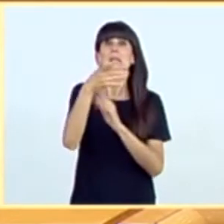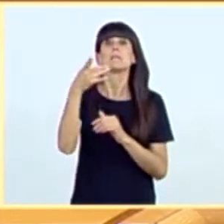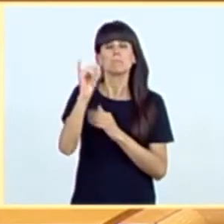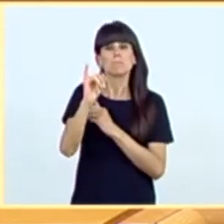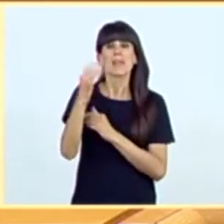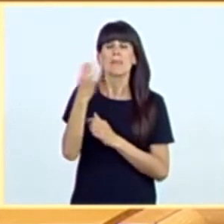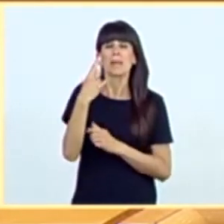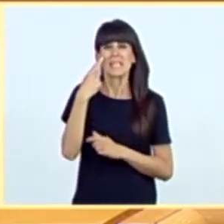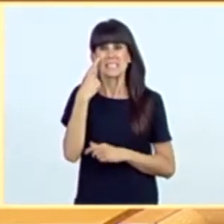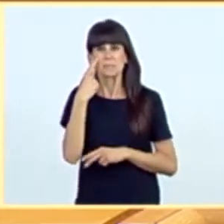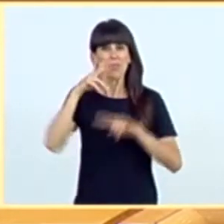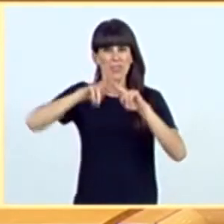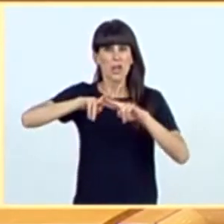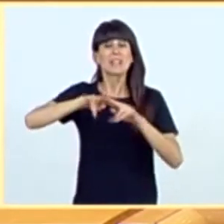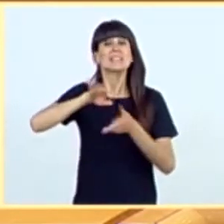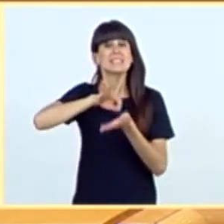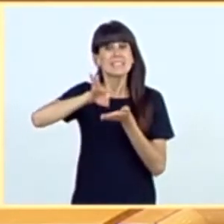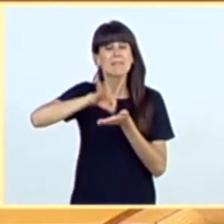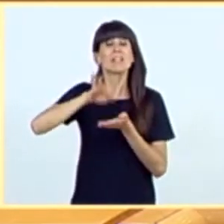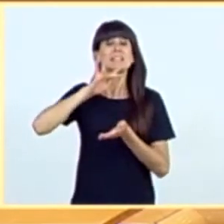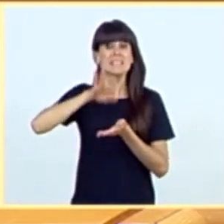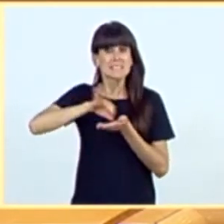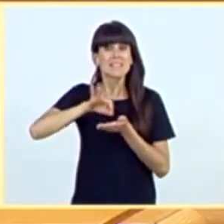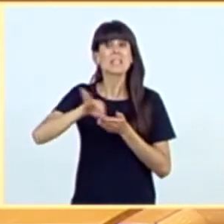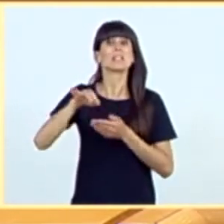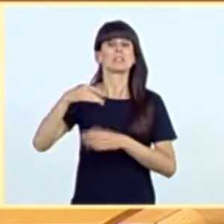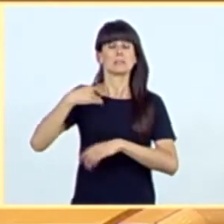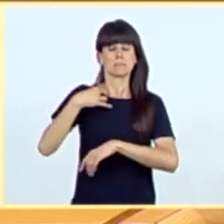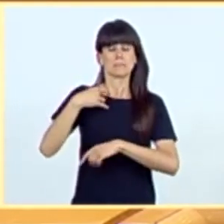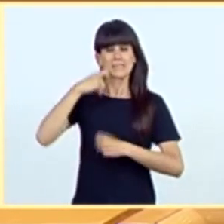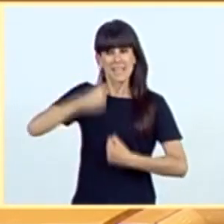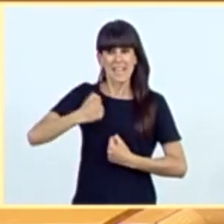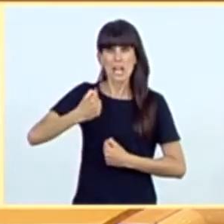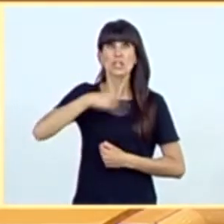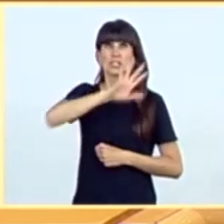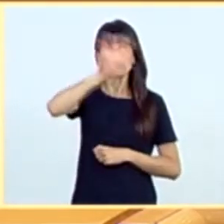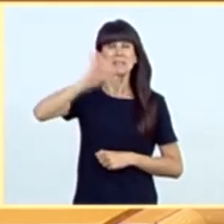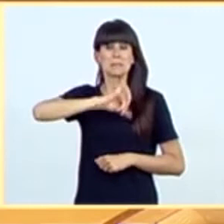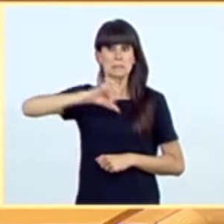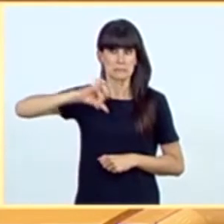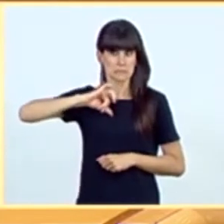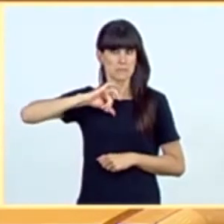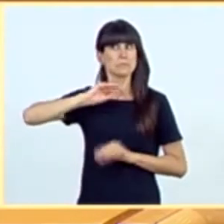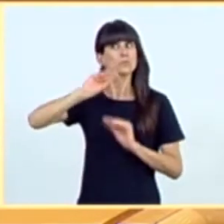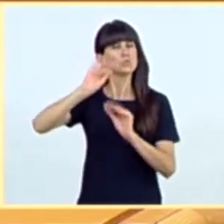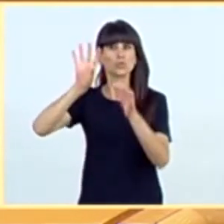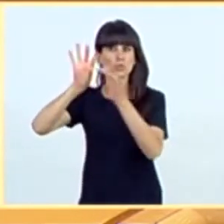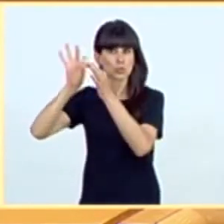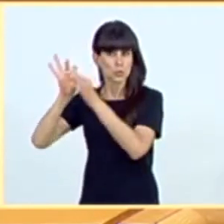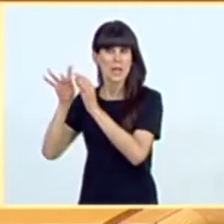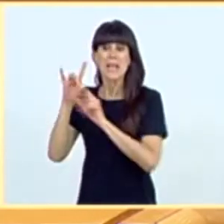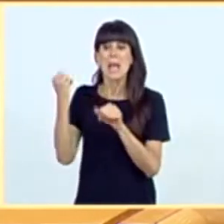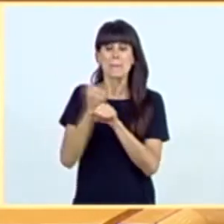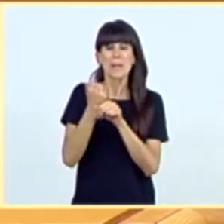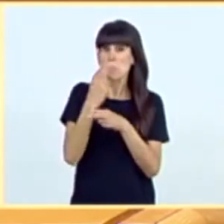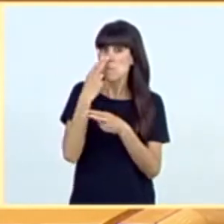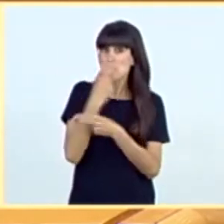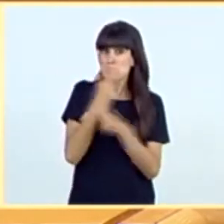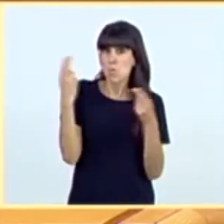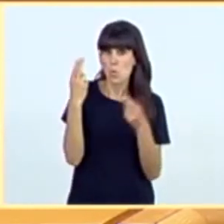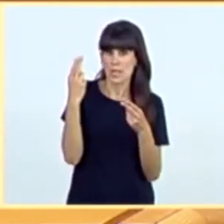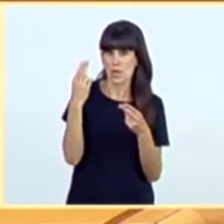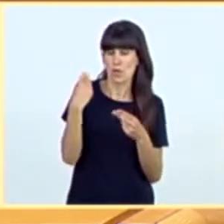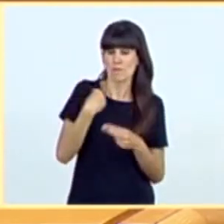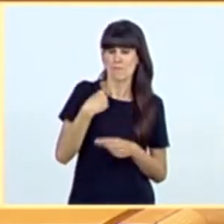a la inspección de los servicios sanitarios de la comunidad autónoma correspondiente. Los empleados públicos designados por las comunidades